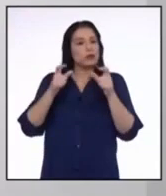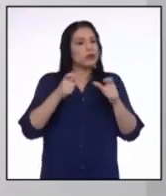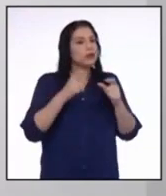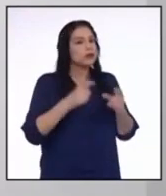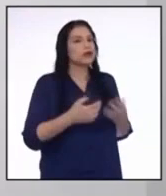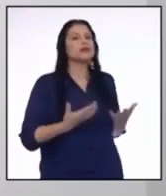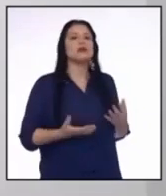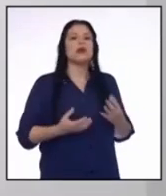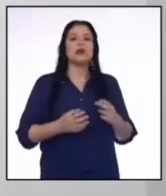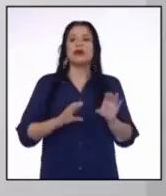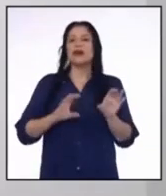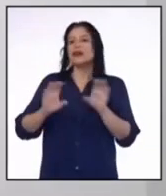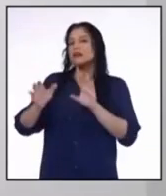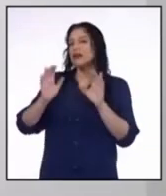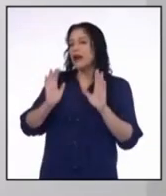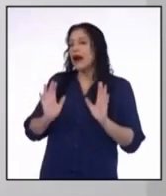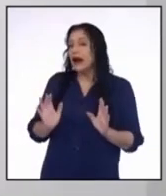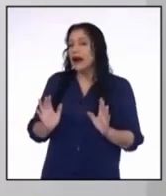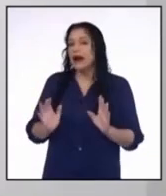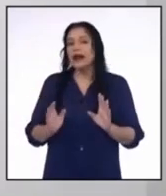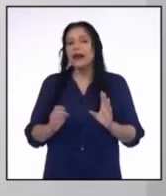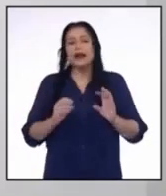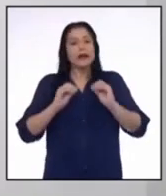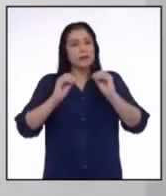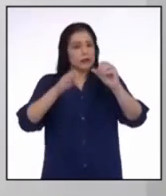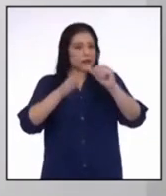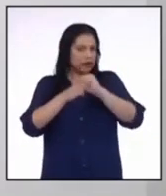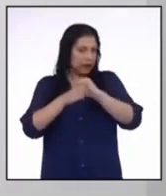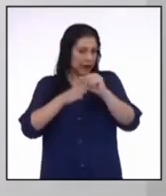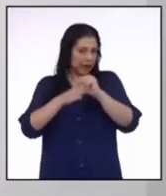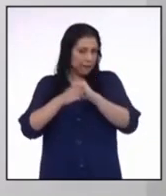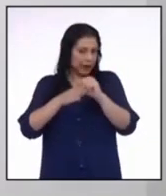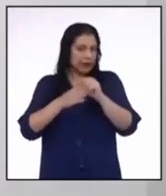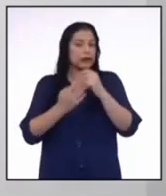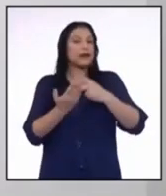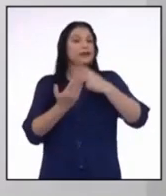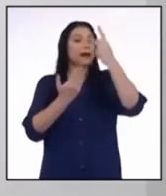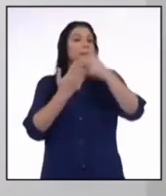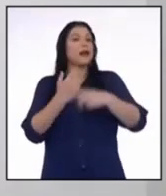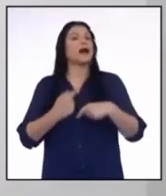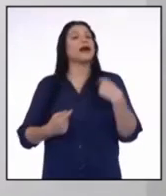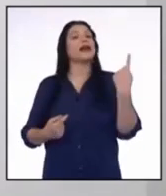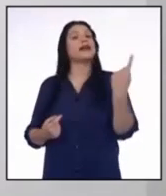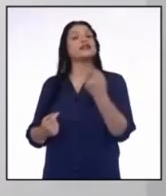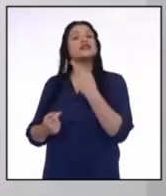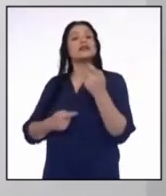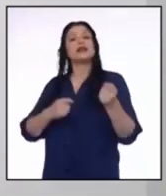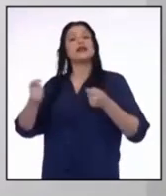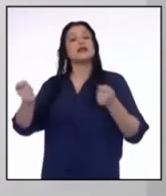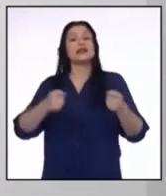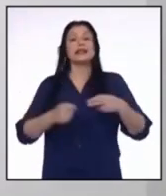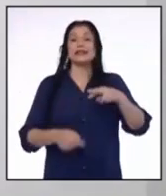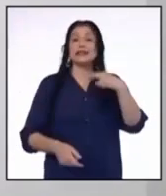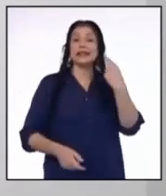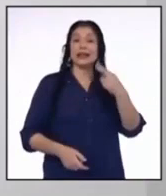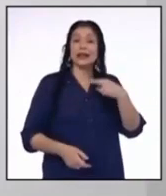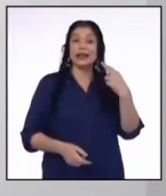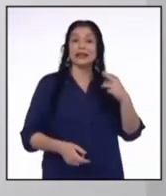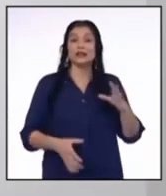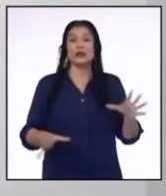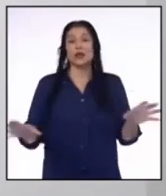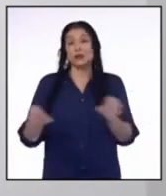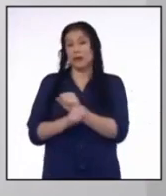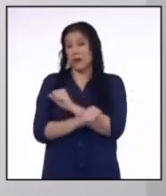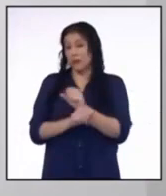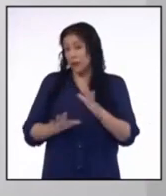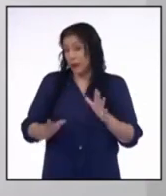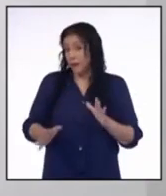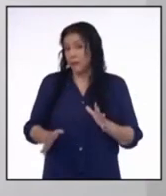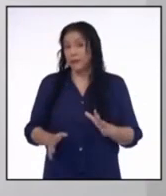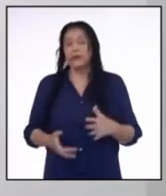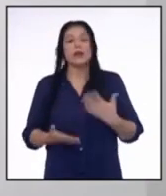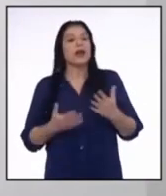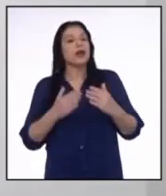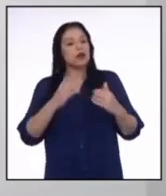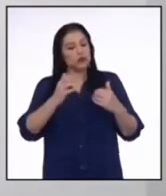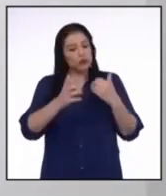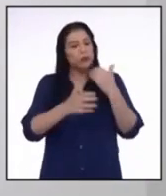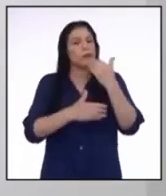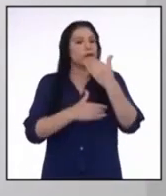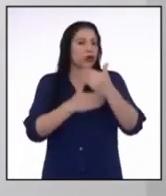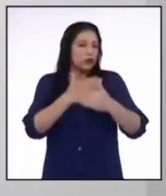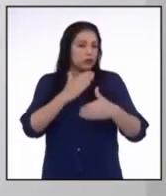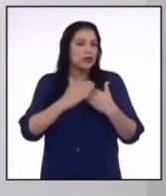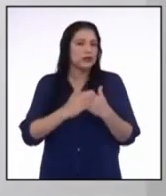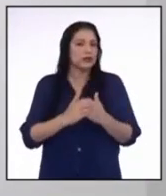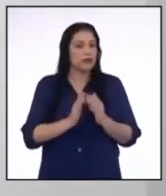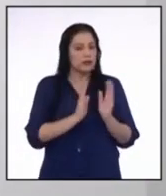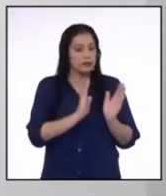la formulación e implementación del Plan Nacional de Gestión del Riesgo de Desastres en los procesos